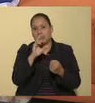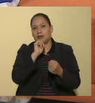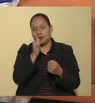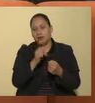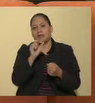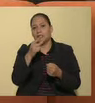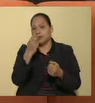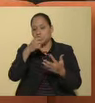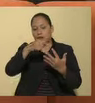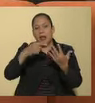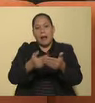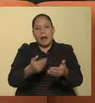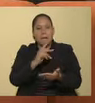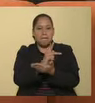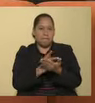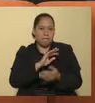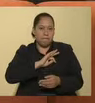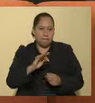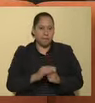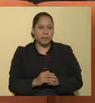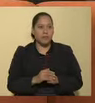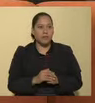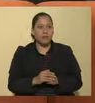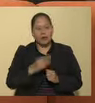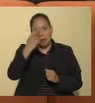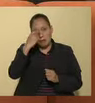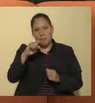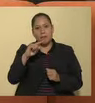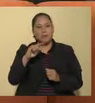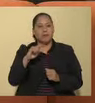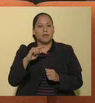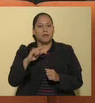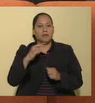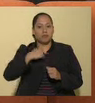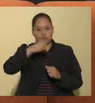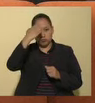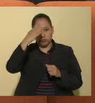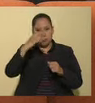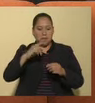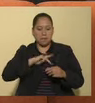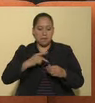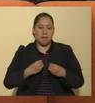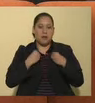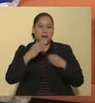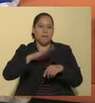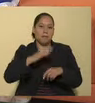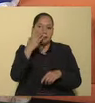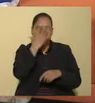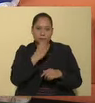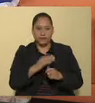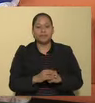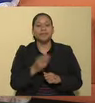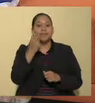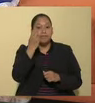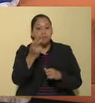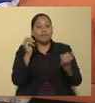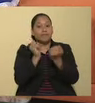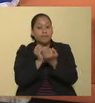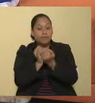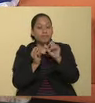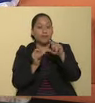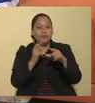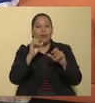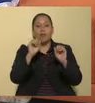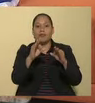Son algunas planificaciones que pueden hacerse para hacer de nuestra experiencia de viaje mucho más agradable. Y precisamente también